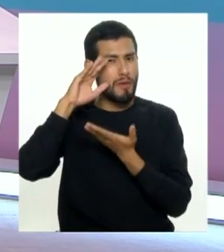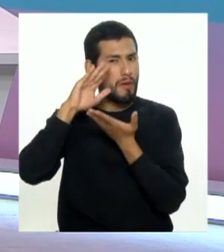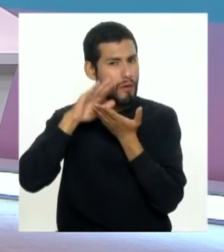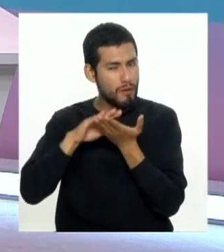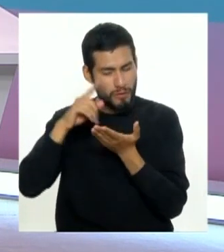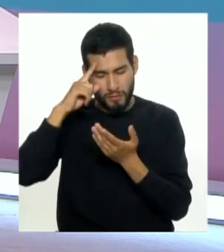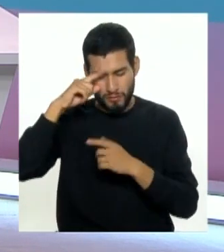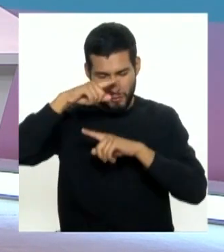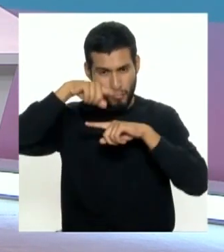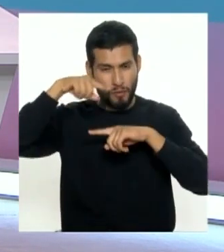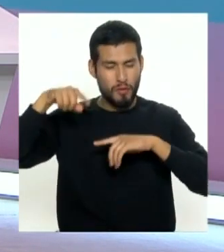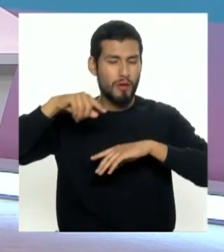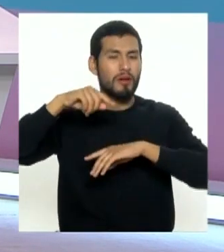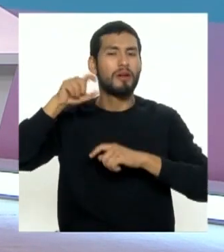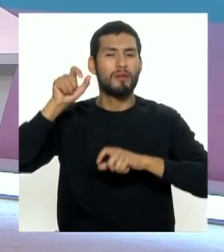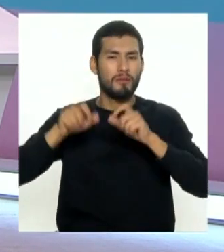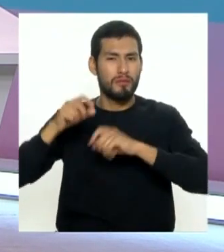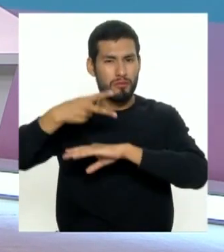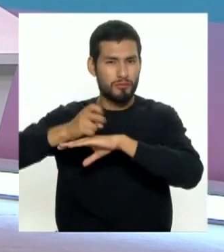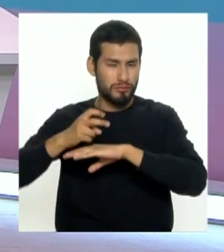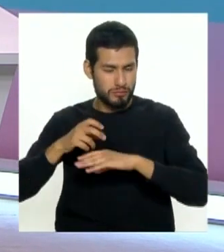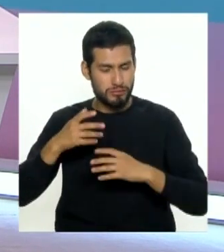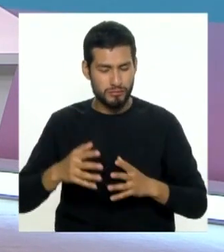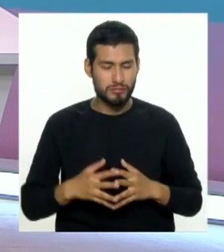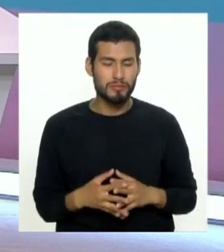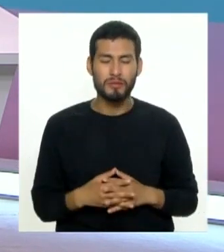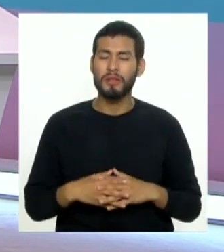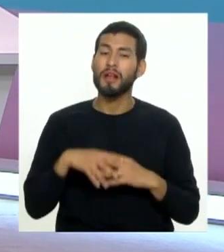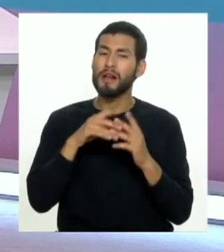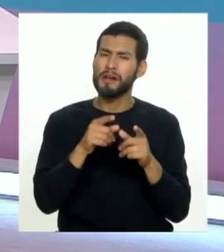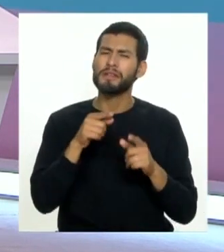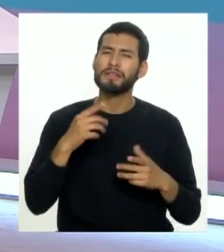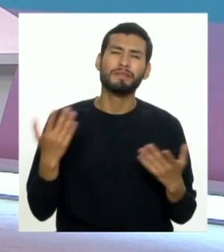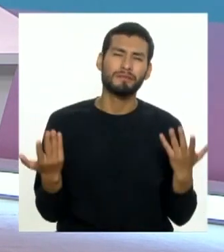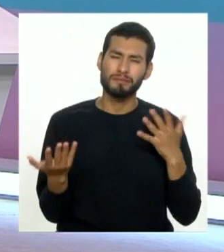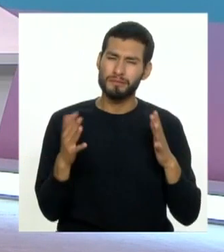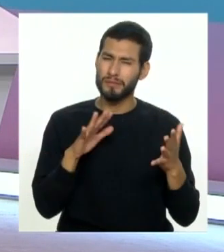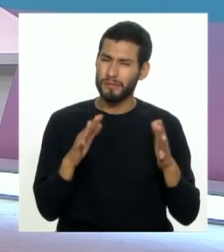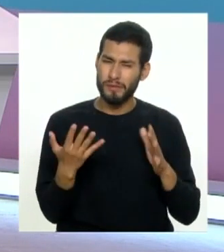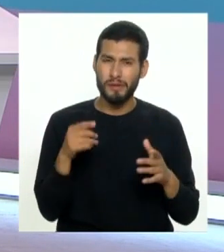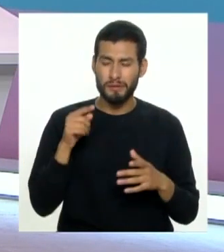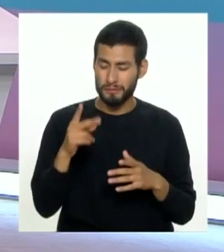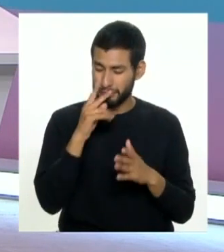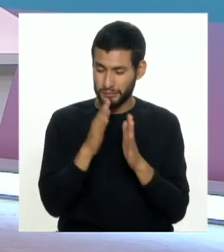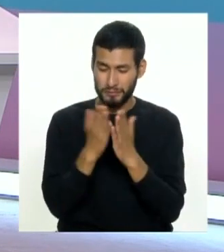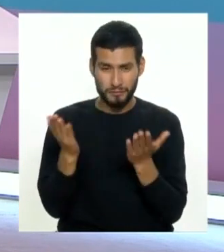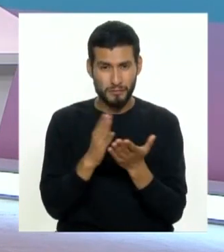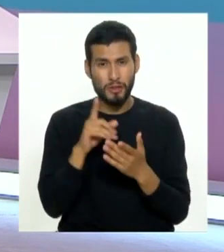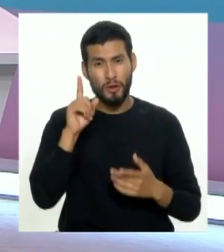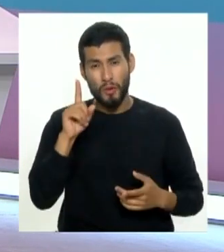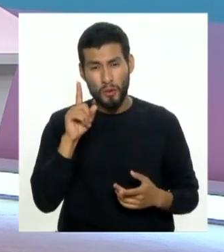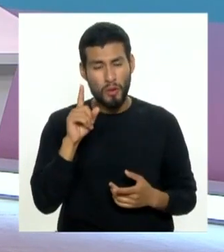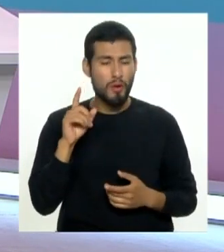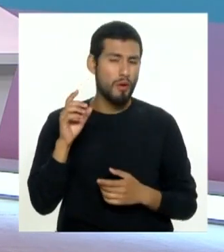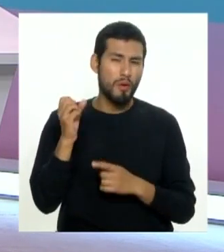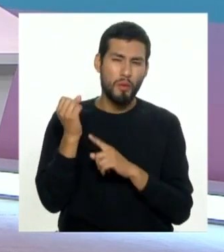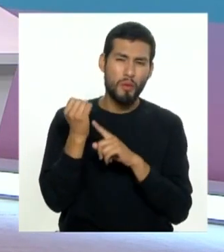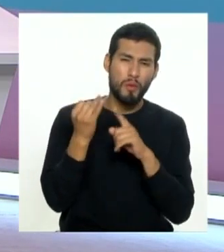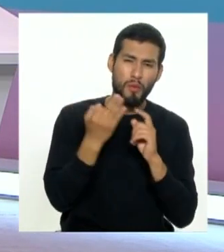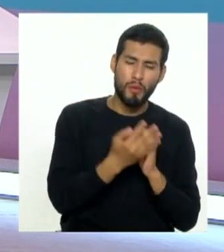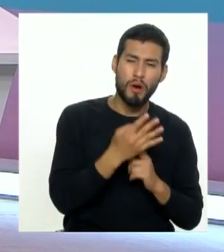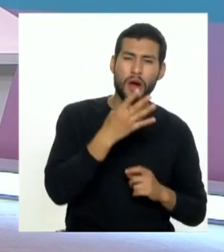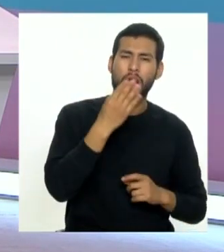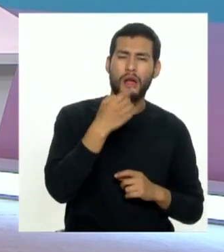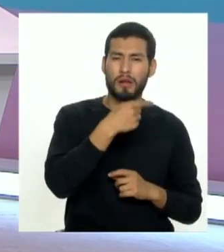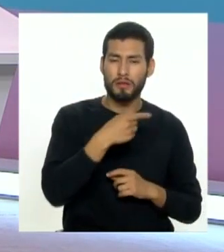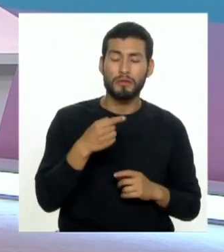esas convulsiones en las personas con epilepsia. Entonces, tú tienes entre, algunos textos te dicen entre un día y 14 semanas, pero